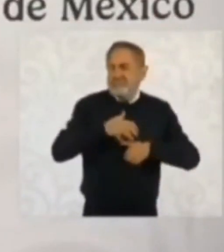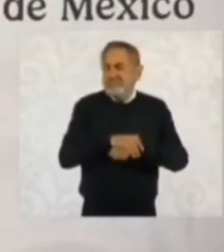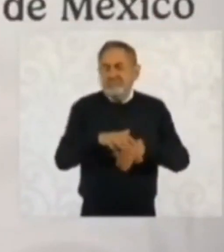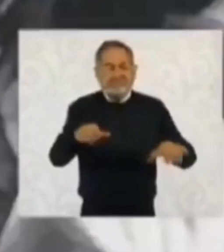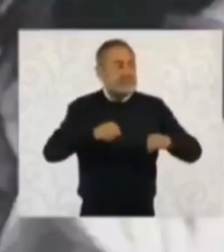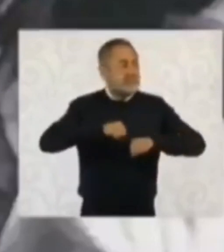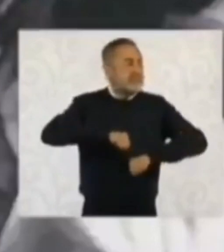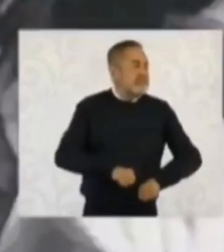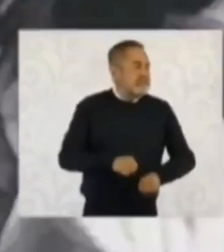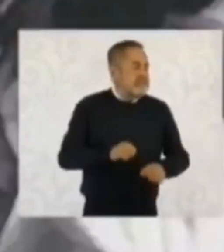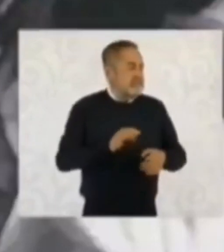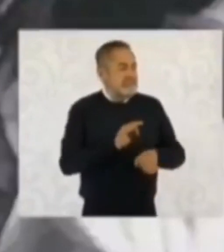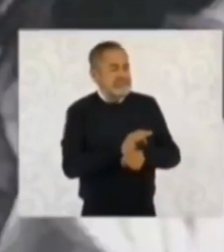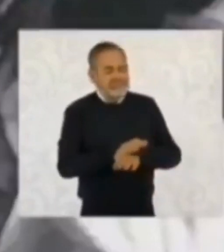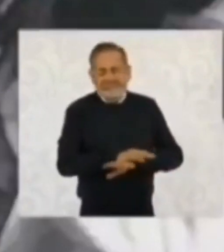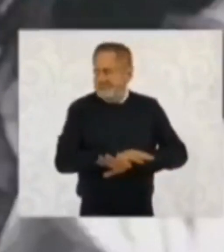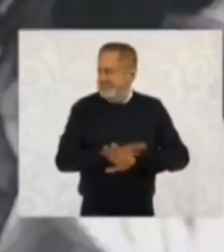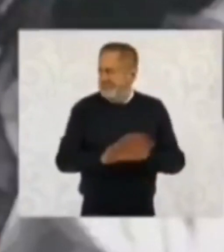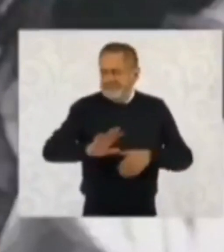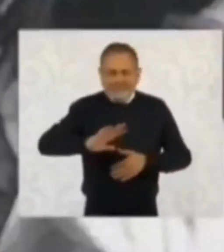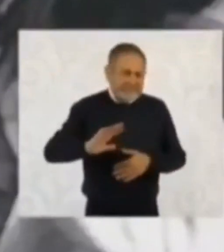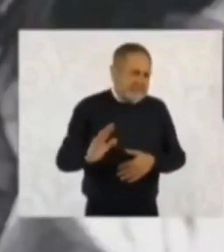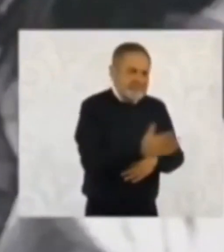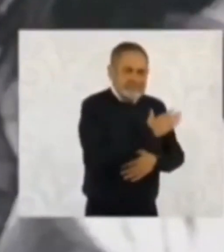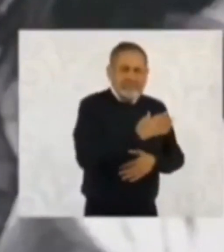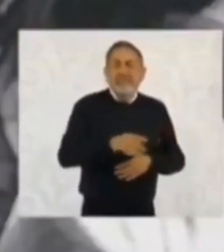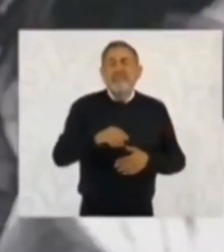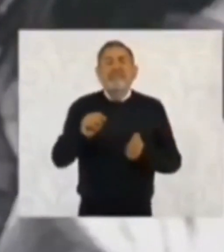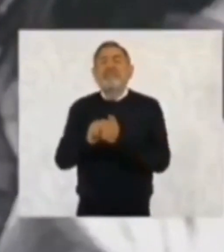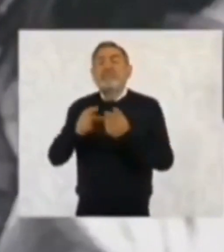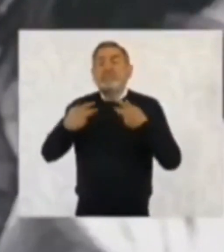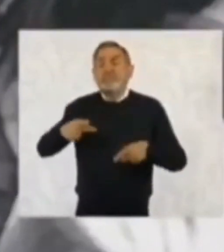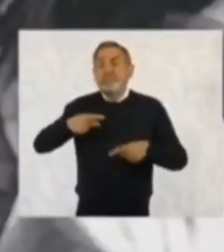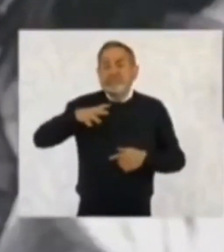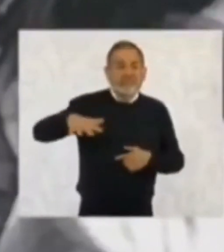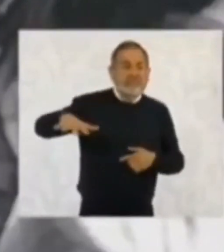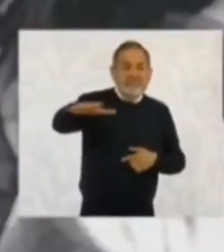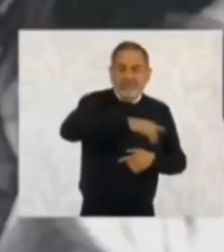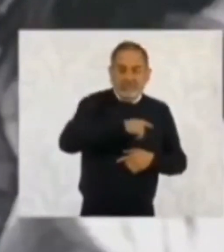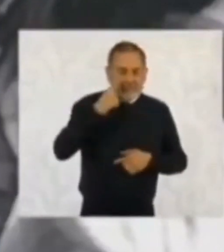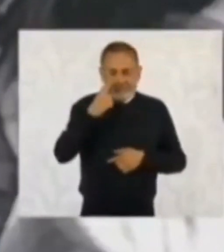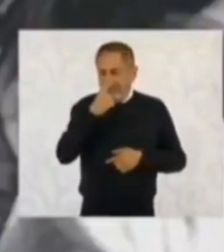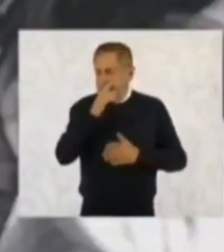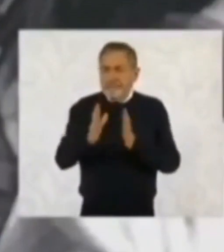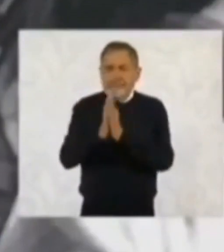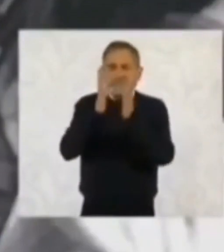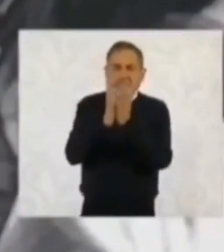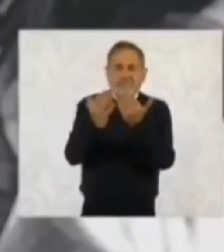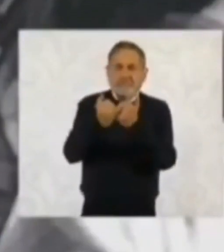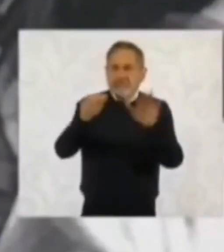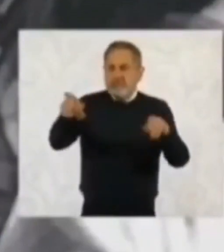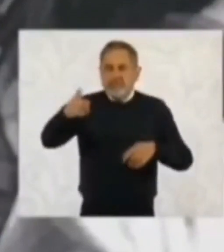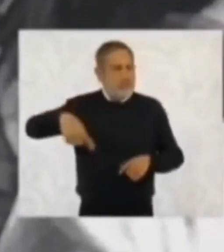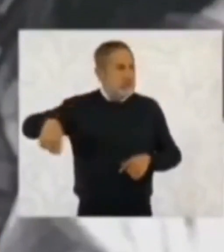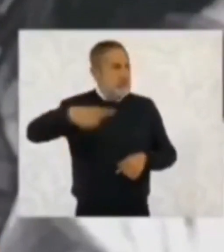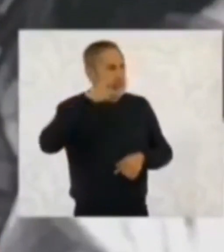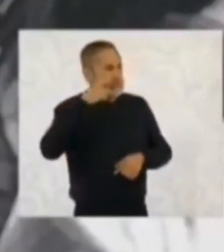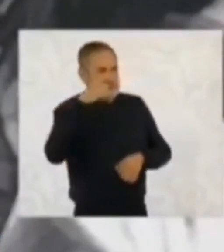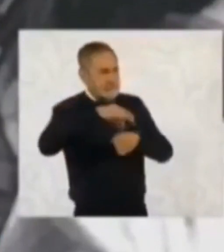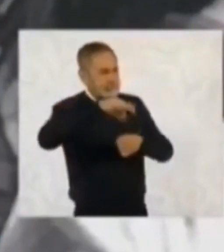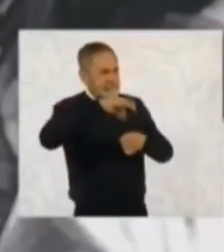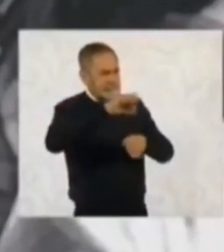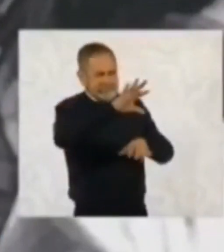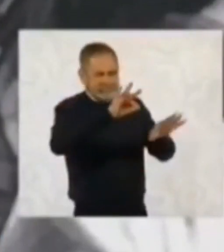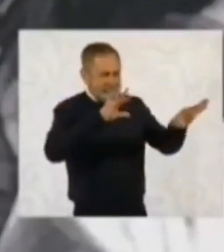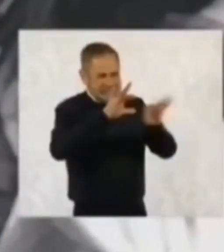solo de una manera, con el pueblo, con la democracia. Van a ser mucho